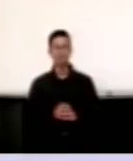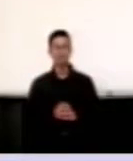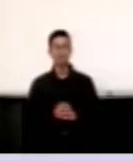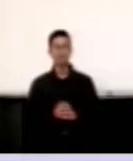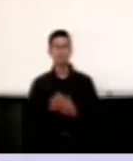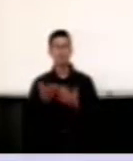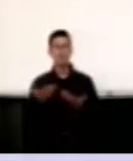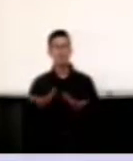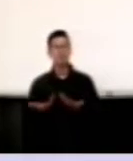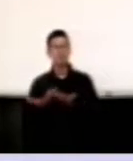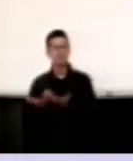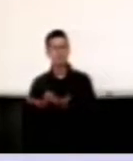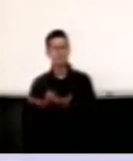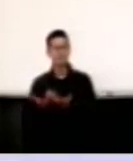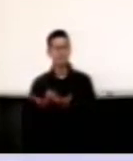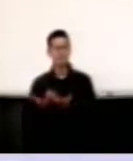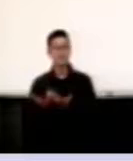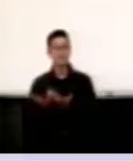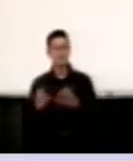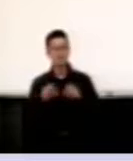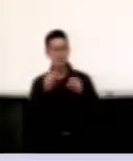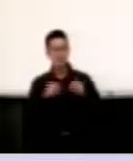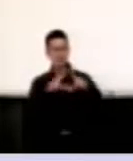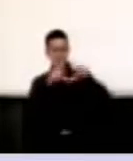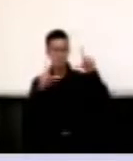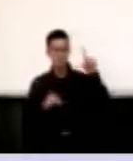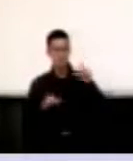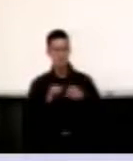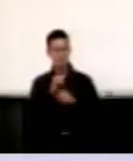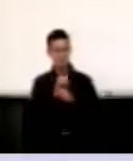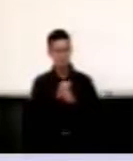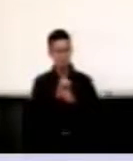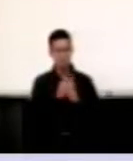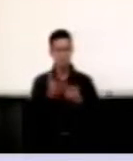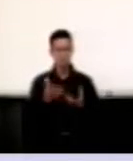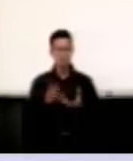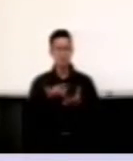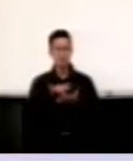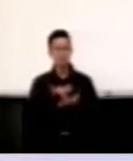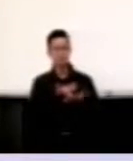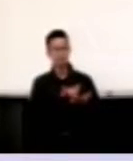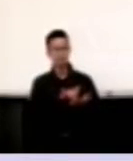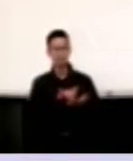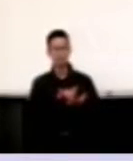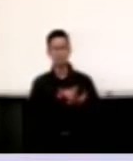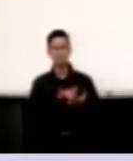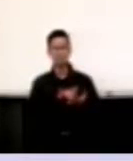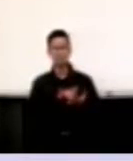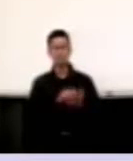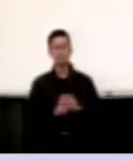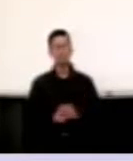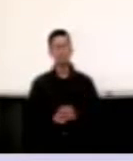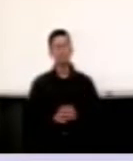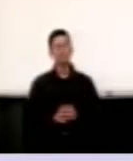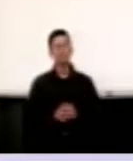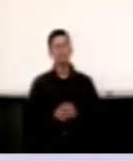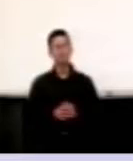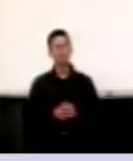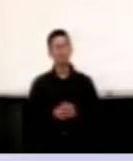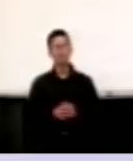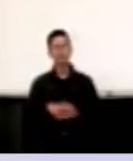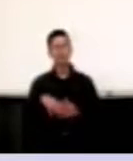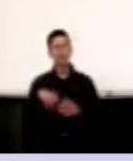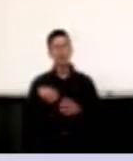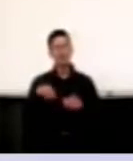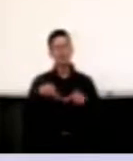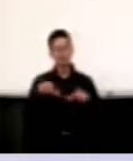Pertenece al Sistema Nacional de Investigadores y ha sido investigador visitante en el Centro para el Estudio de las Instituciones Democráticas del Departamento de Ciencia